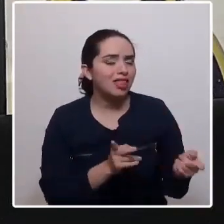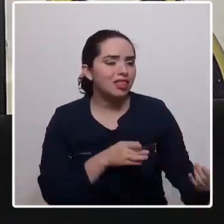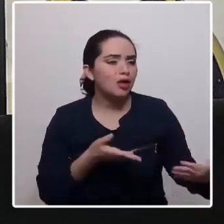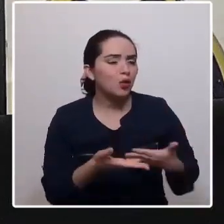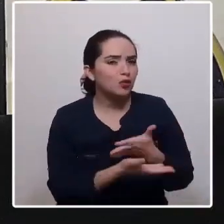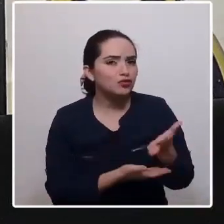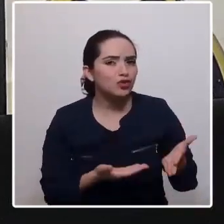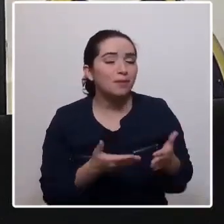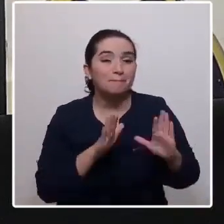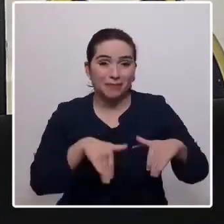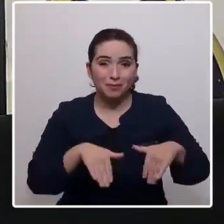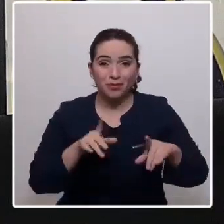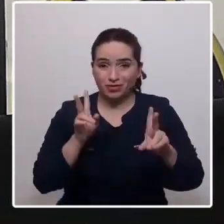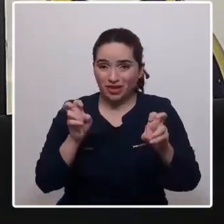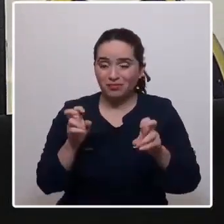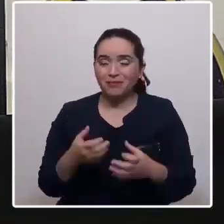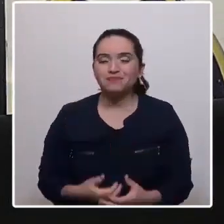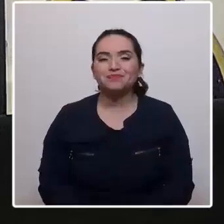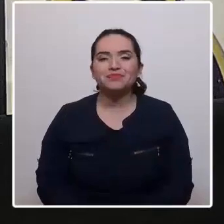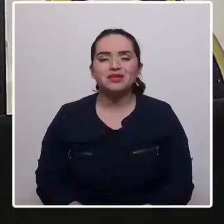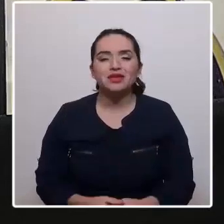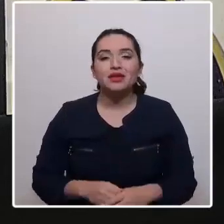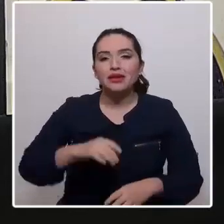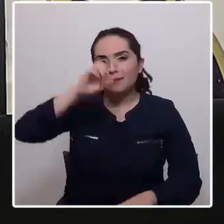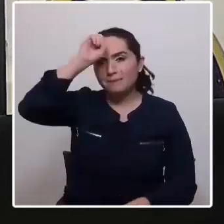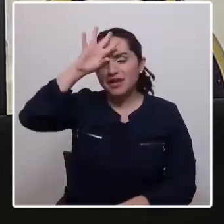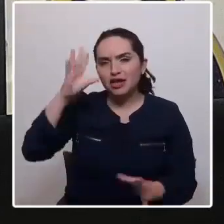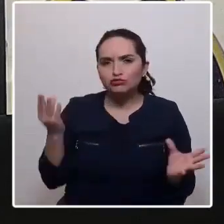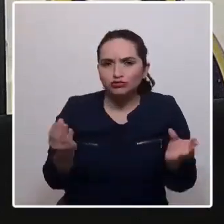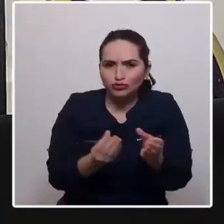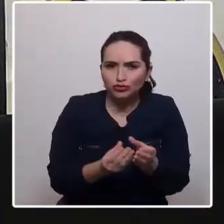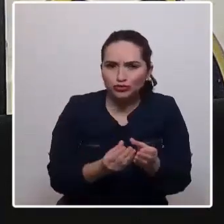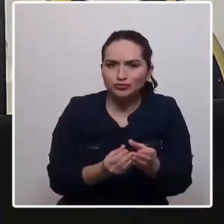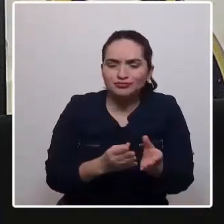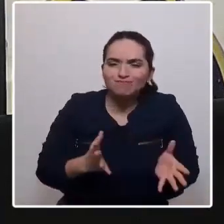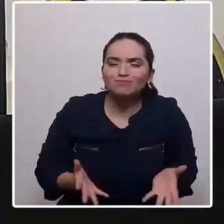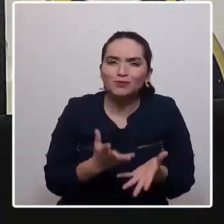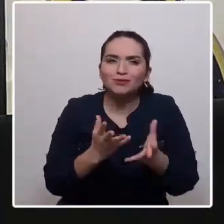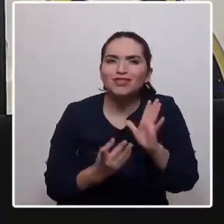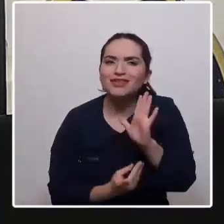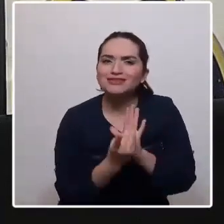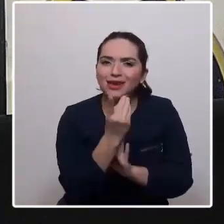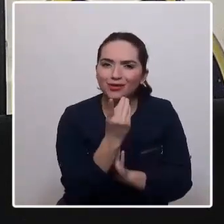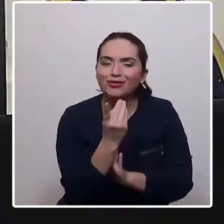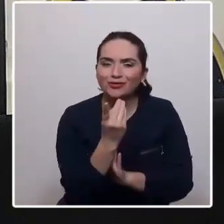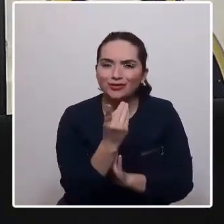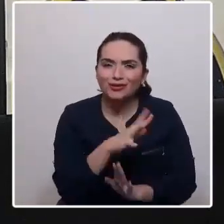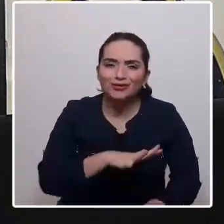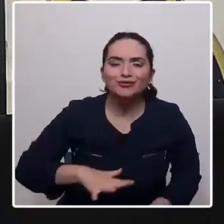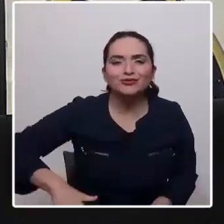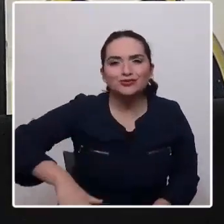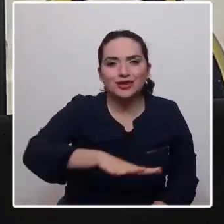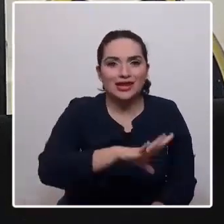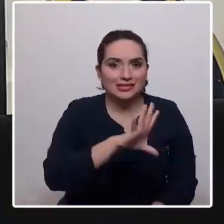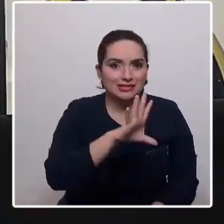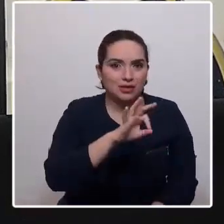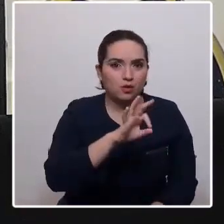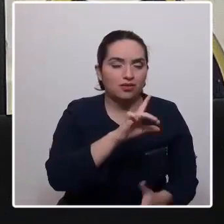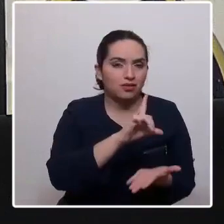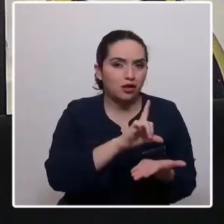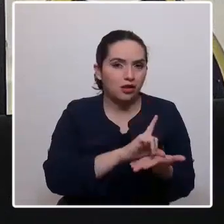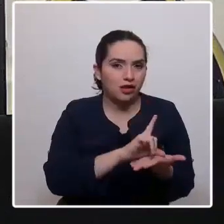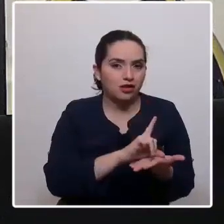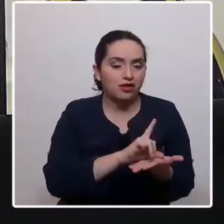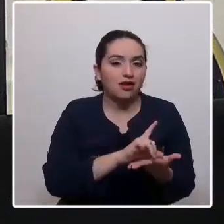mismo orden de ideas, la pequeña minería es el motor de desarrollo y movilidad social de sobre 50 localidades expandidas entre